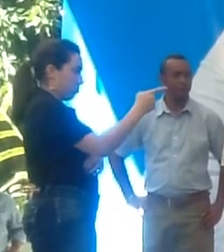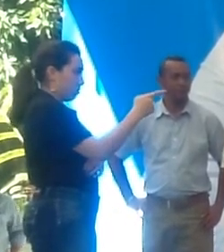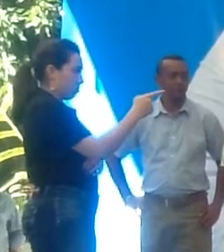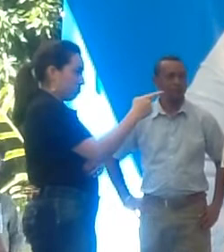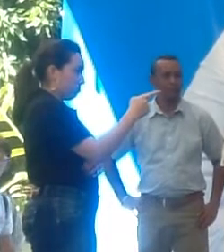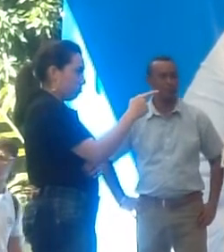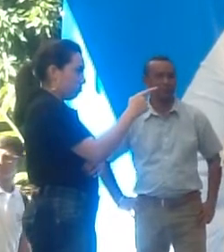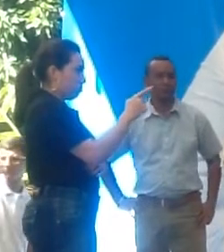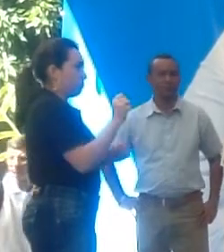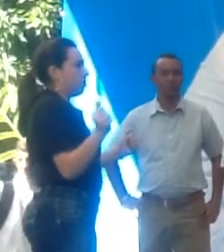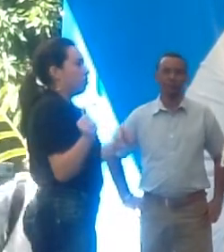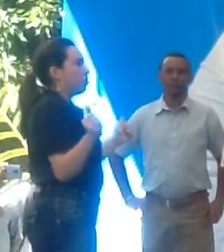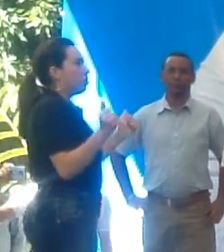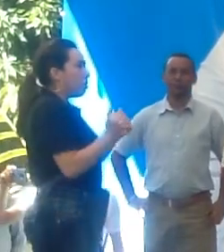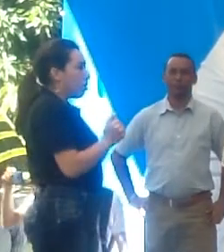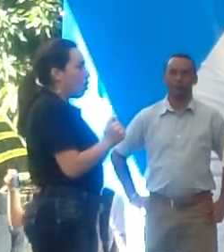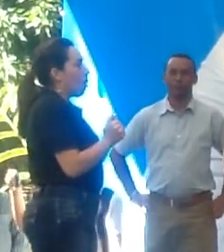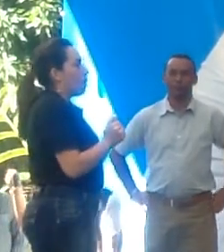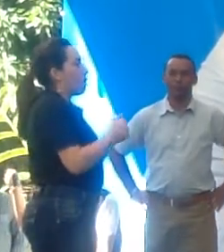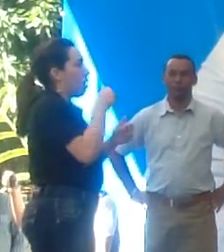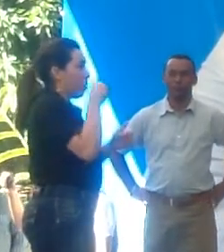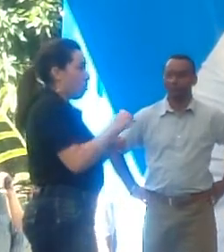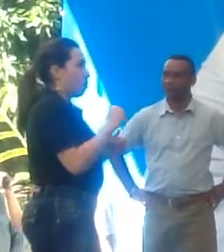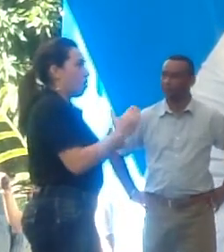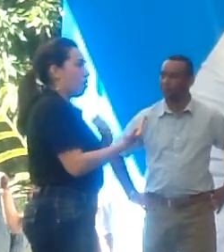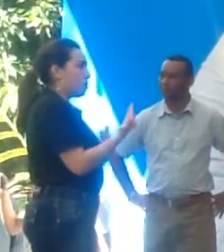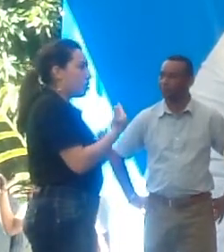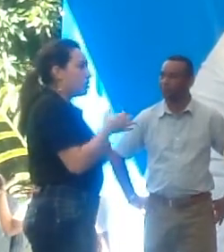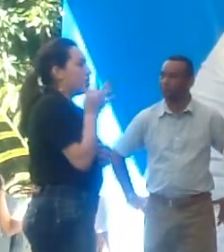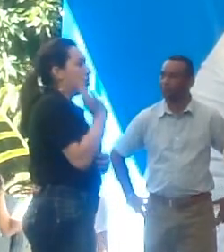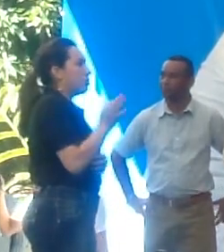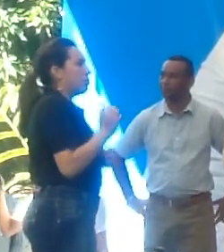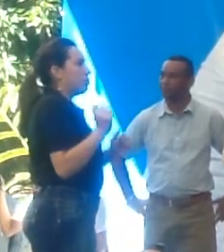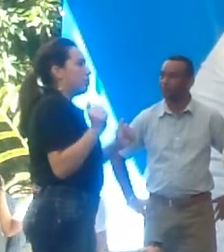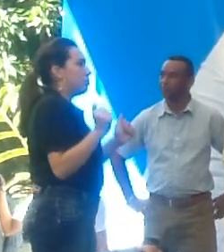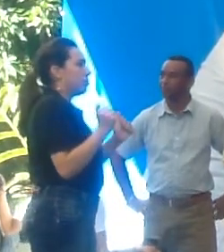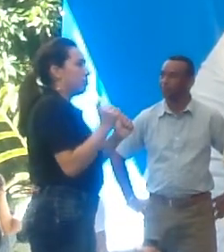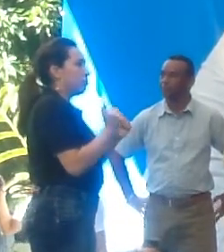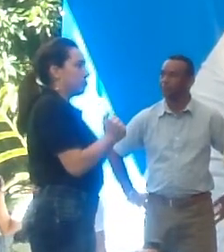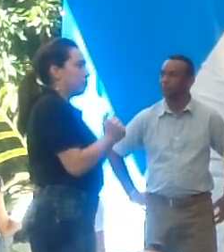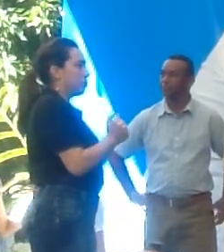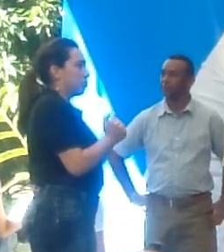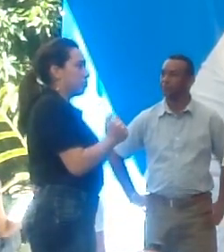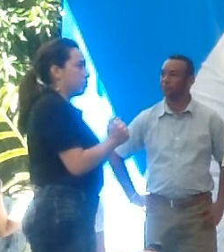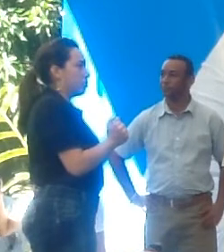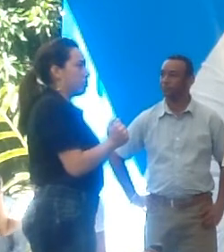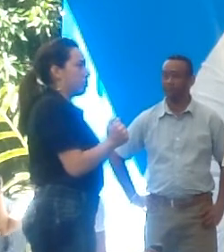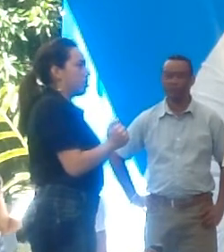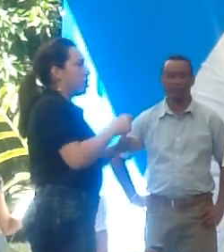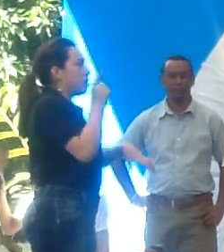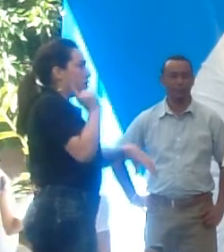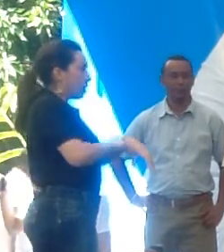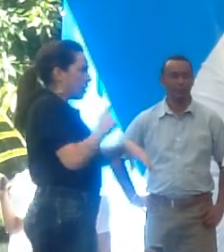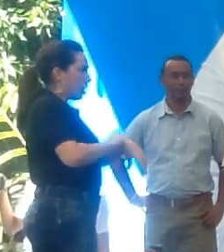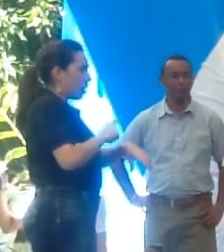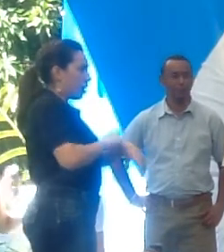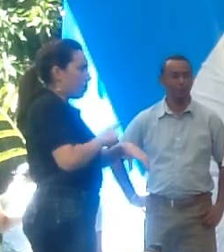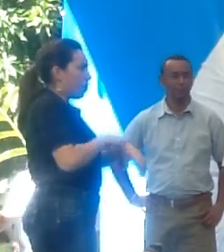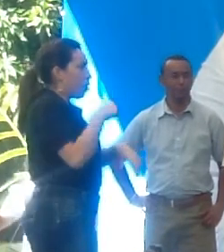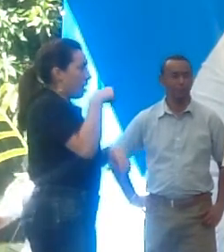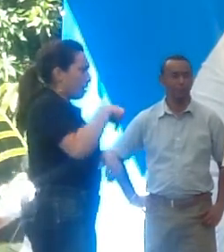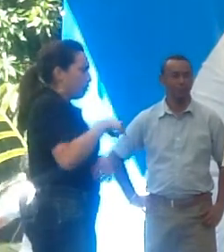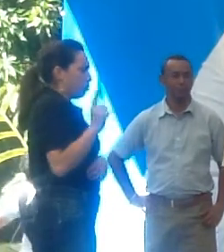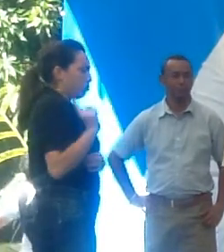acompaña en esta mañana, que me ha acompañado durante tanto tiempo en esta